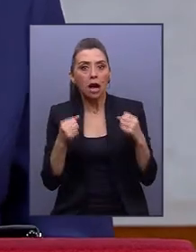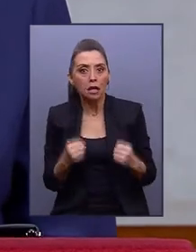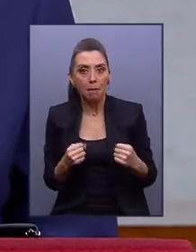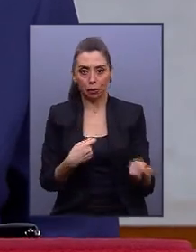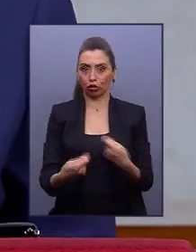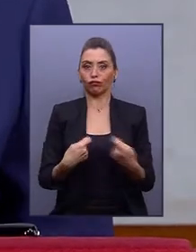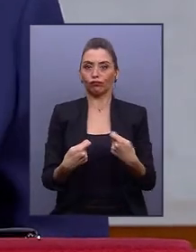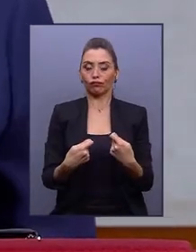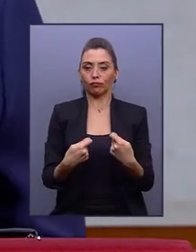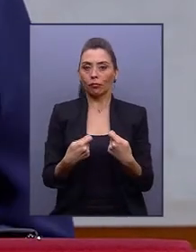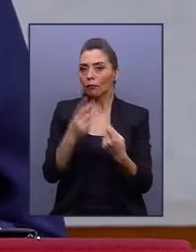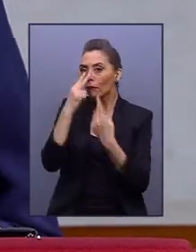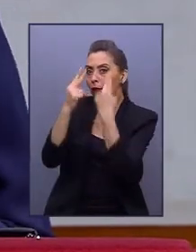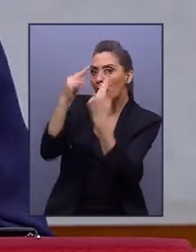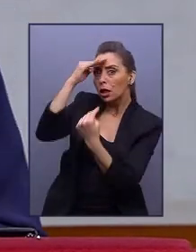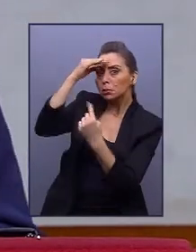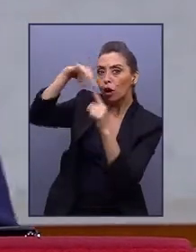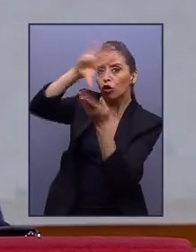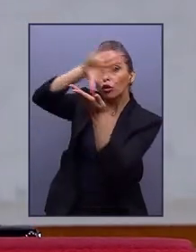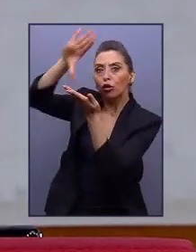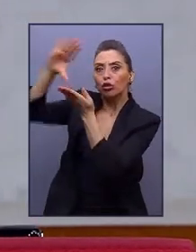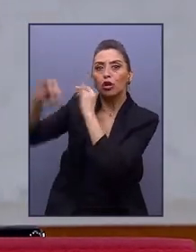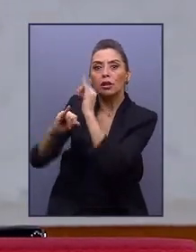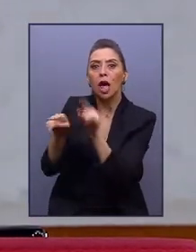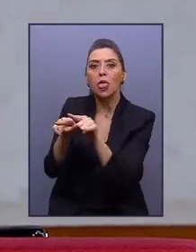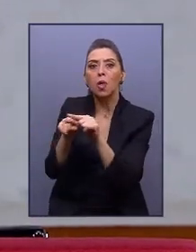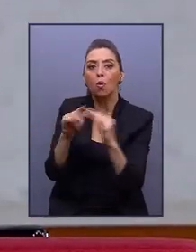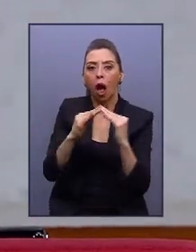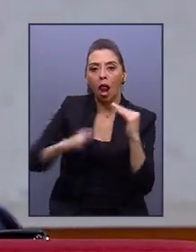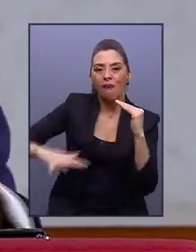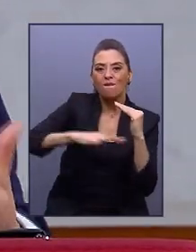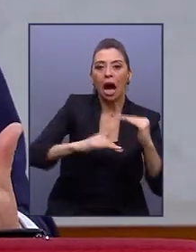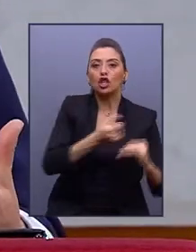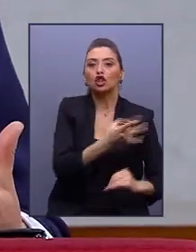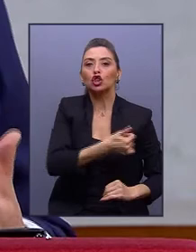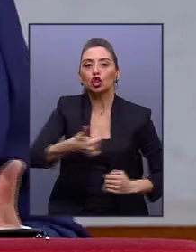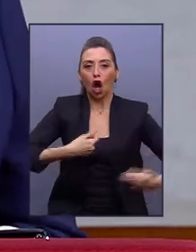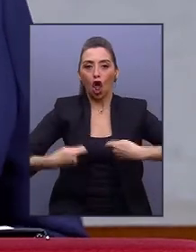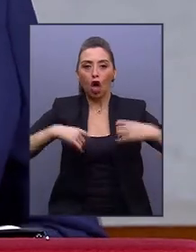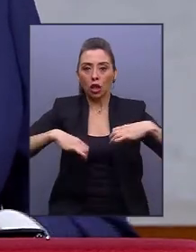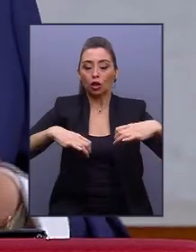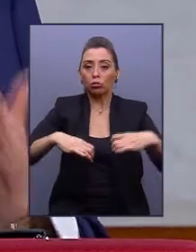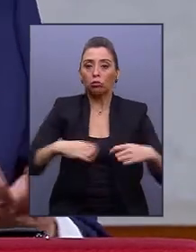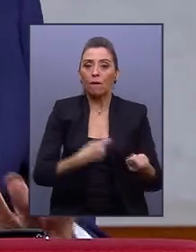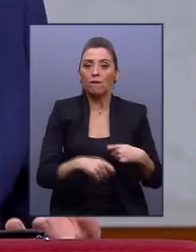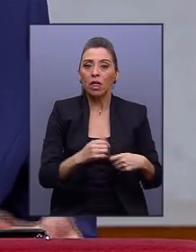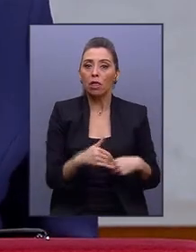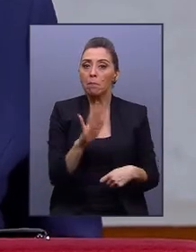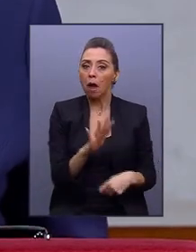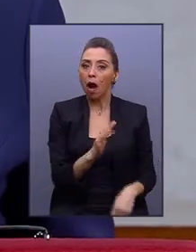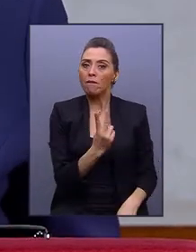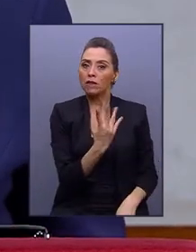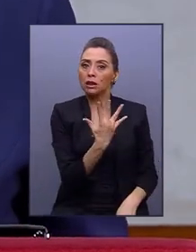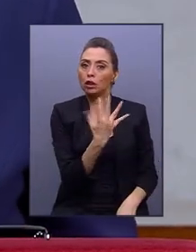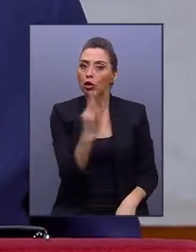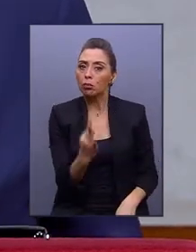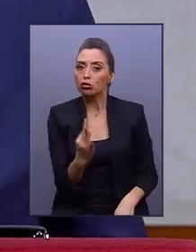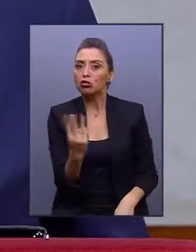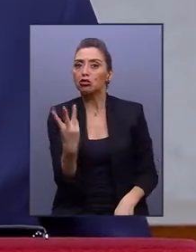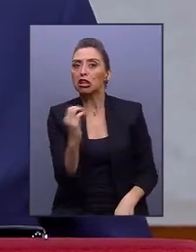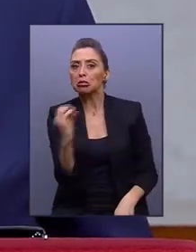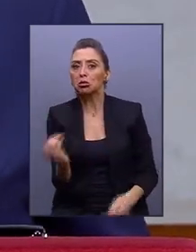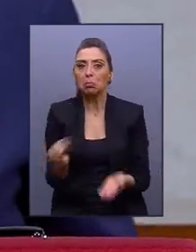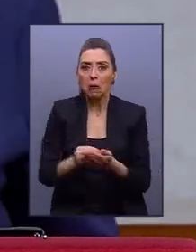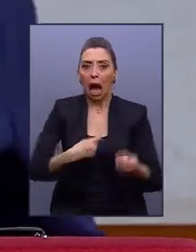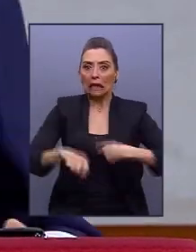capacidades, conociendo experiencias internacionales de barrios similares. Y sus ventas han aumentado entre 25 y 30% en